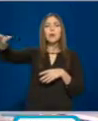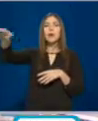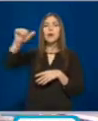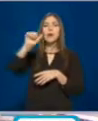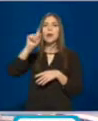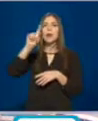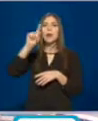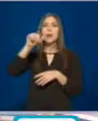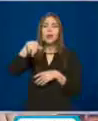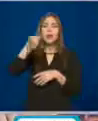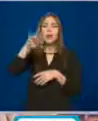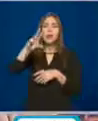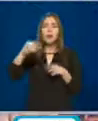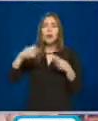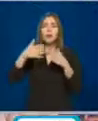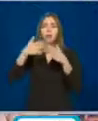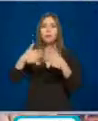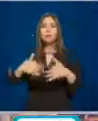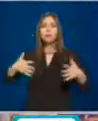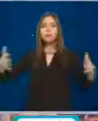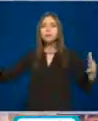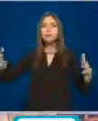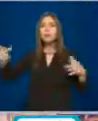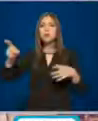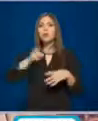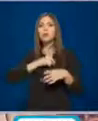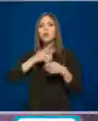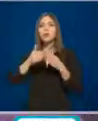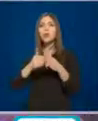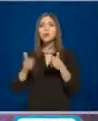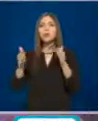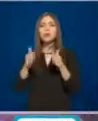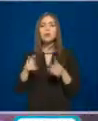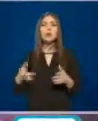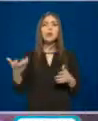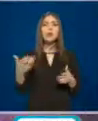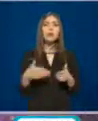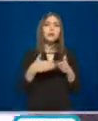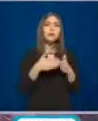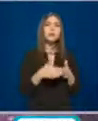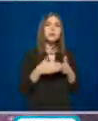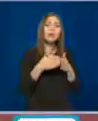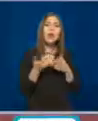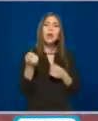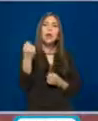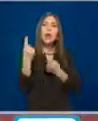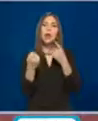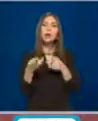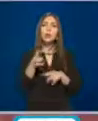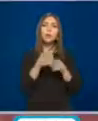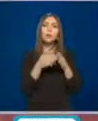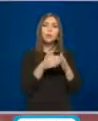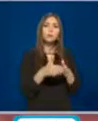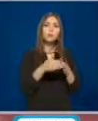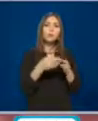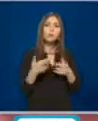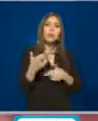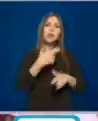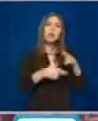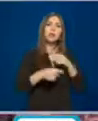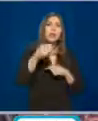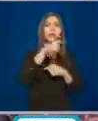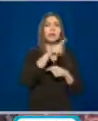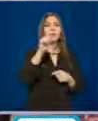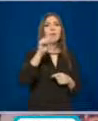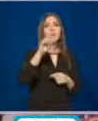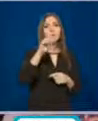No. Medio del mar Atlántico. ¿Y qué sucede Y con ellos se ellos? regresan a Tahití, ¿no? Con el barco Ok. ya toman el poder Ya, del barco y claro. se regresan a Tahití.